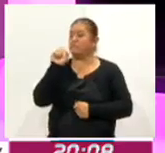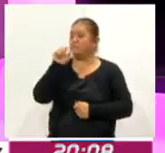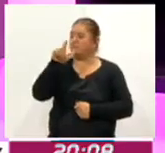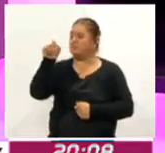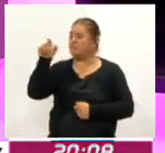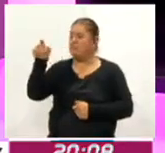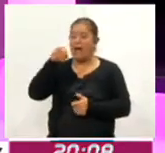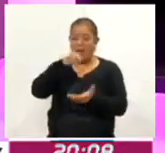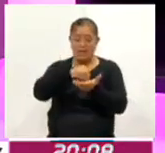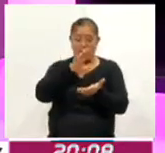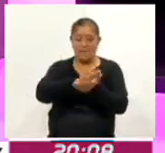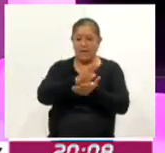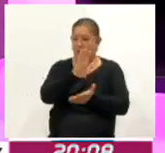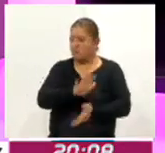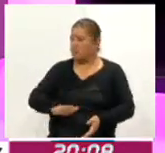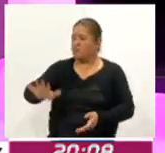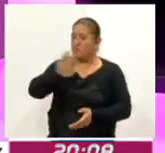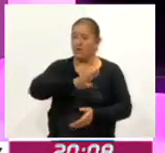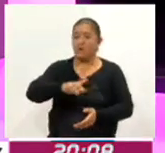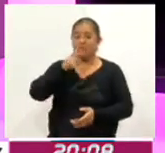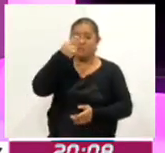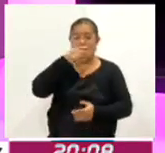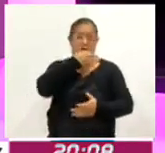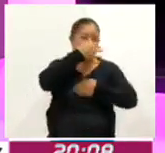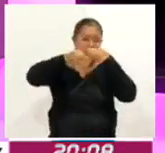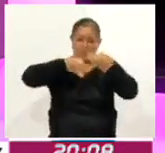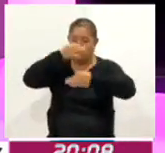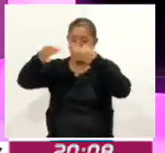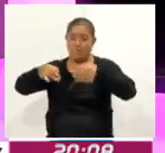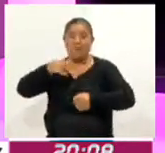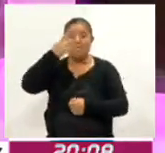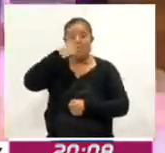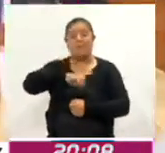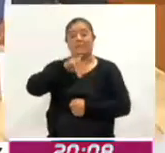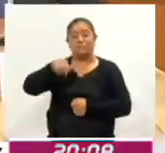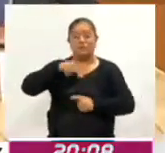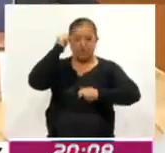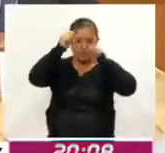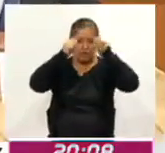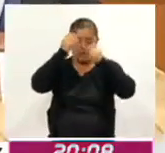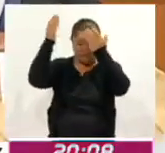que redunde en el desarrollo económico de la región.